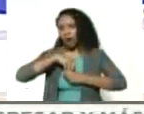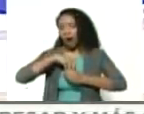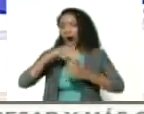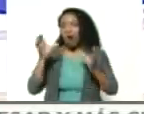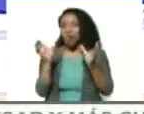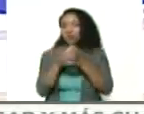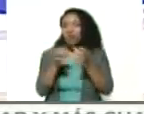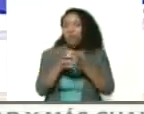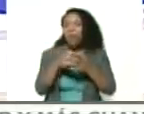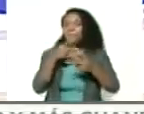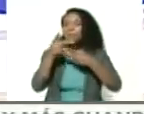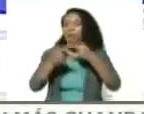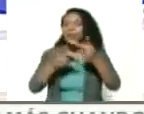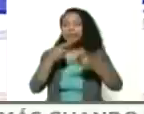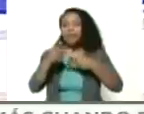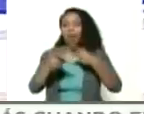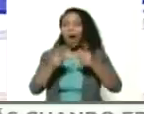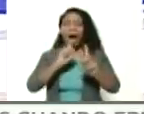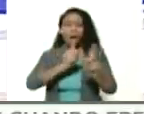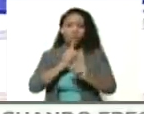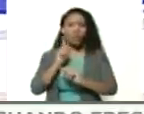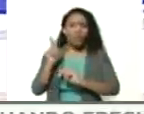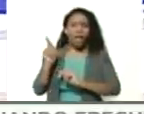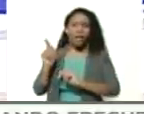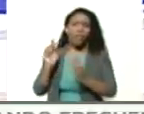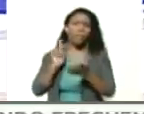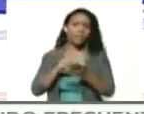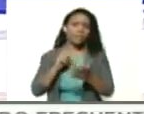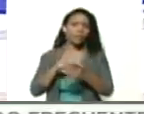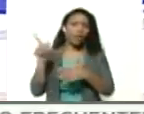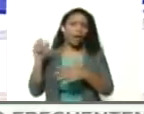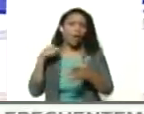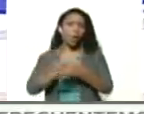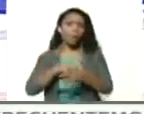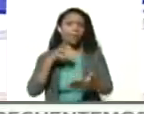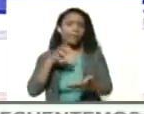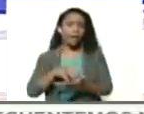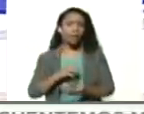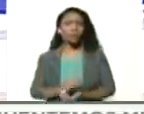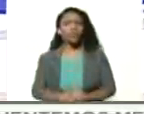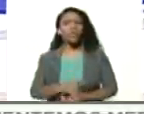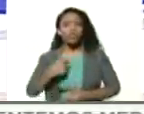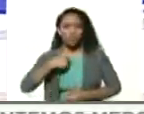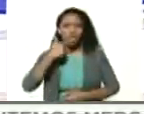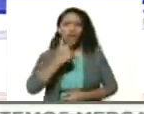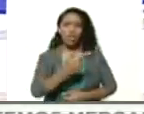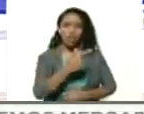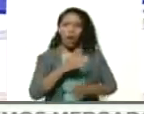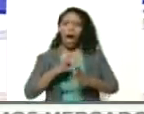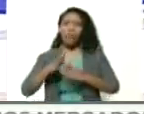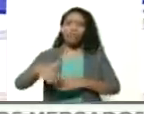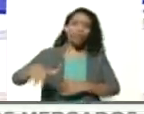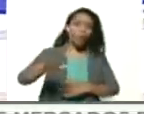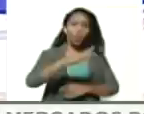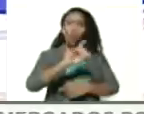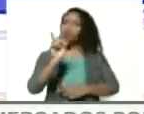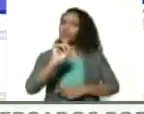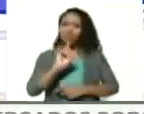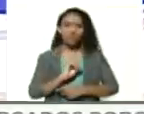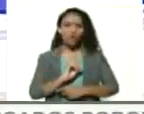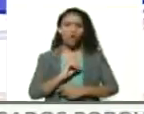partidos políticos, algunos de ellos que participaron en el golpe de Estado. Se los digo a todos, no nos